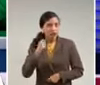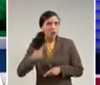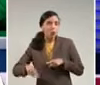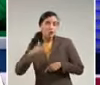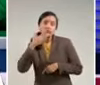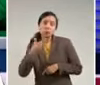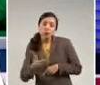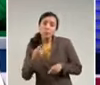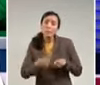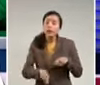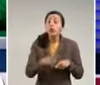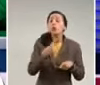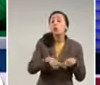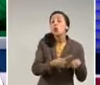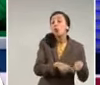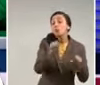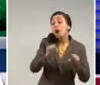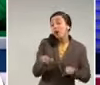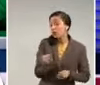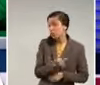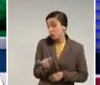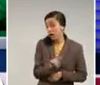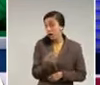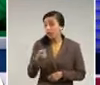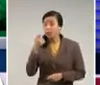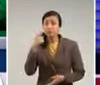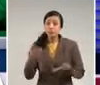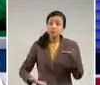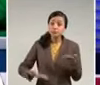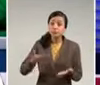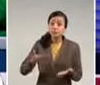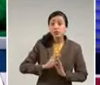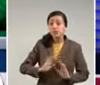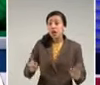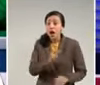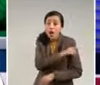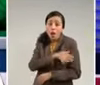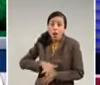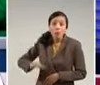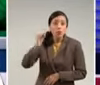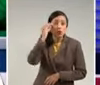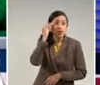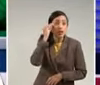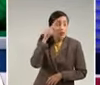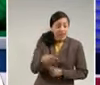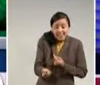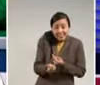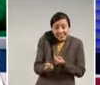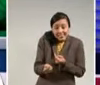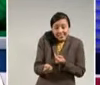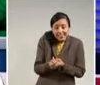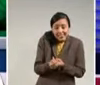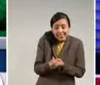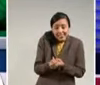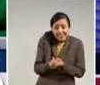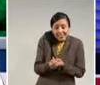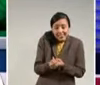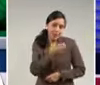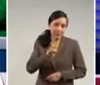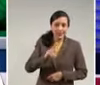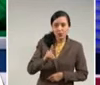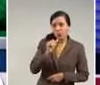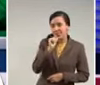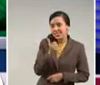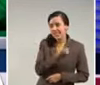que nuestra población, ahora ya tenemos ahí arriba 24, 31, primero,